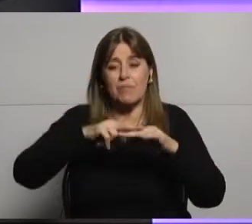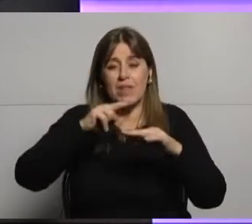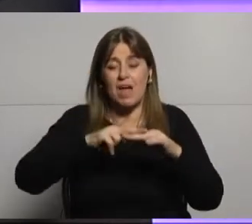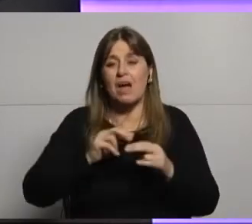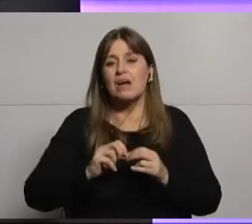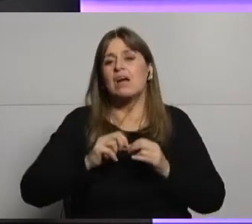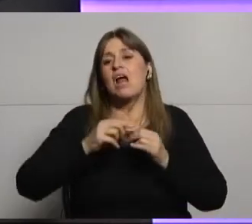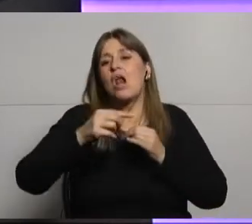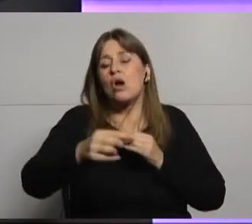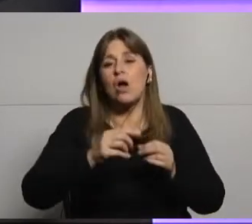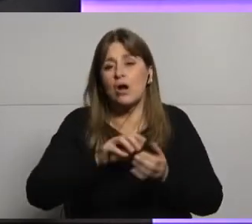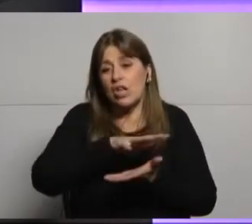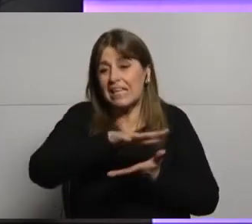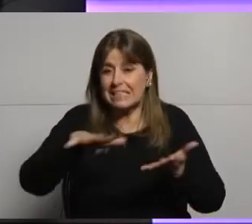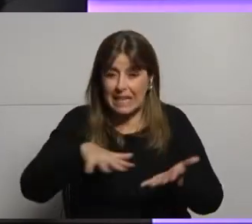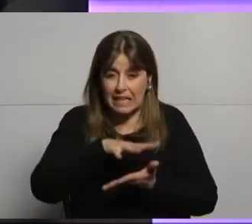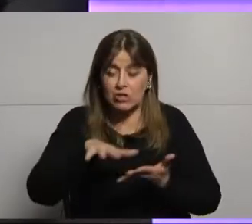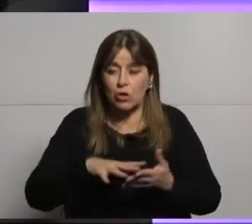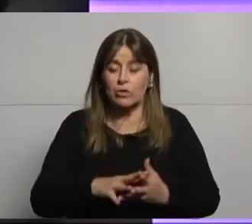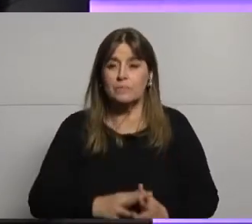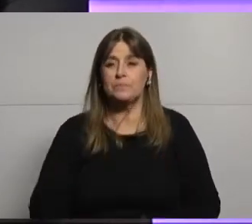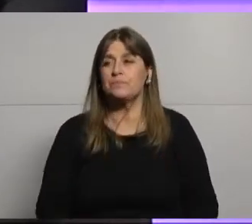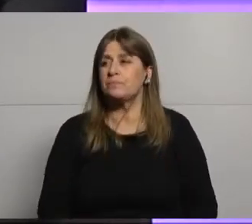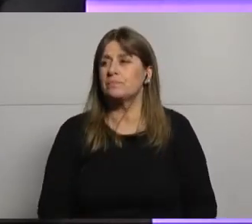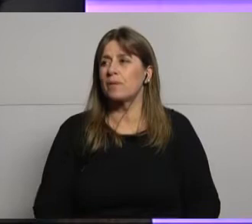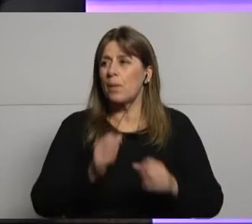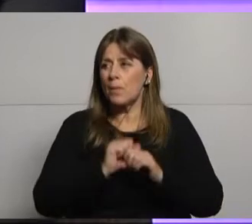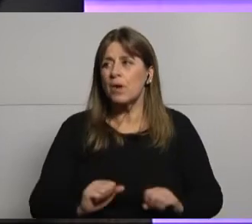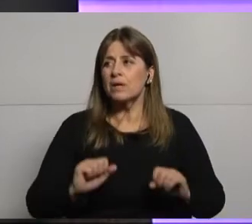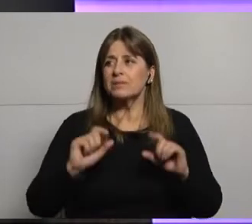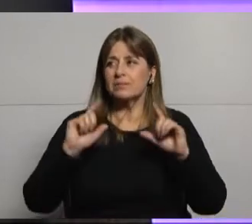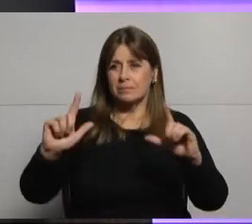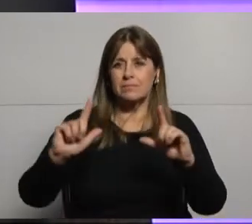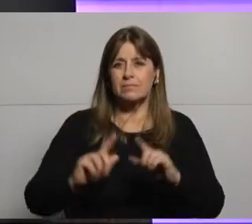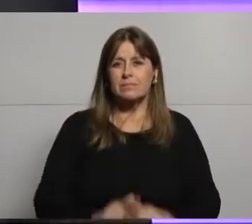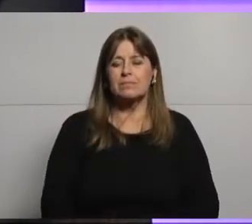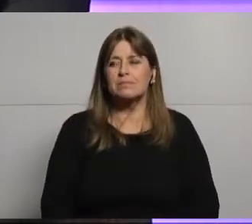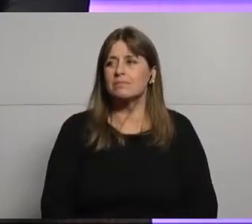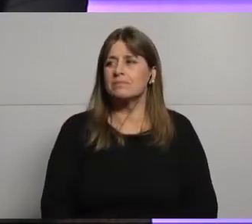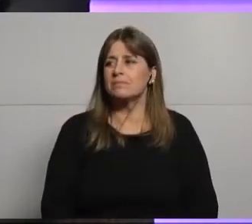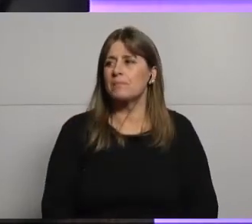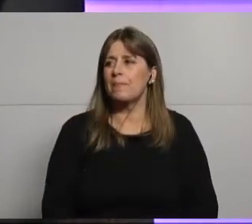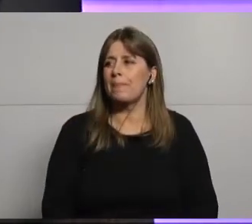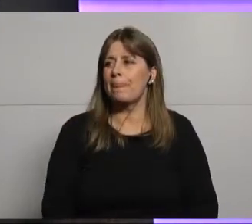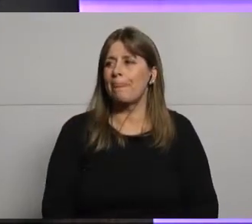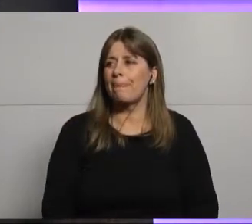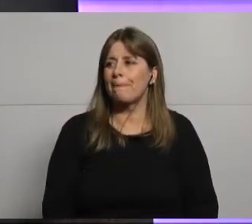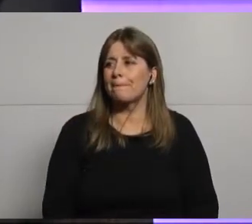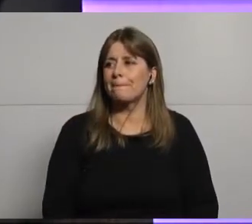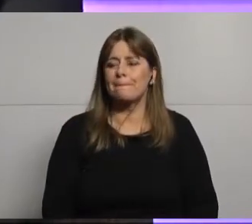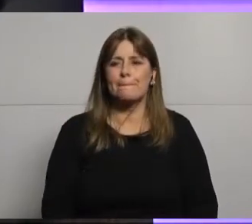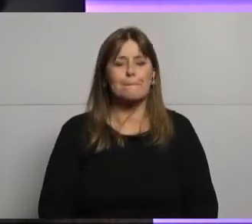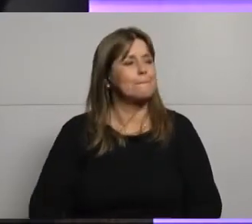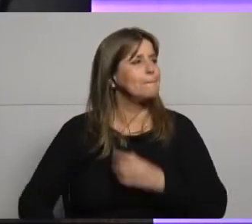a lo largo del territorio. ¿No la puedes poner, Lucía? Sí. Estamos intentando